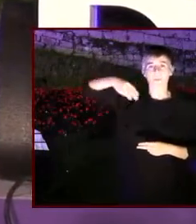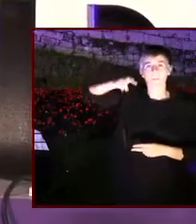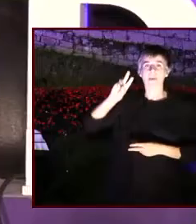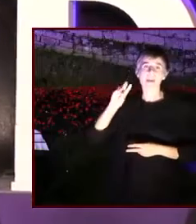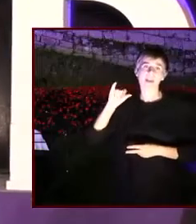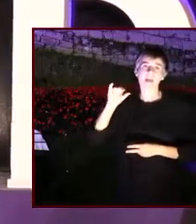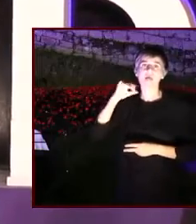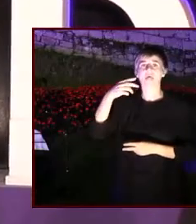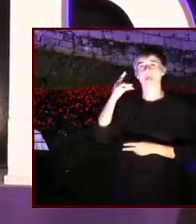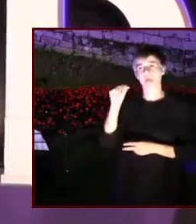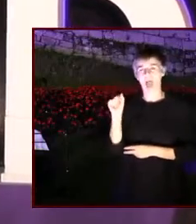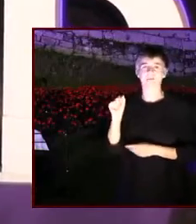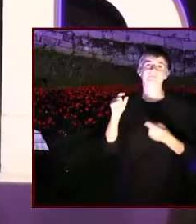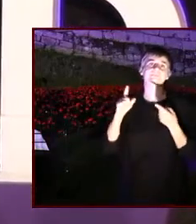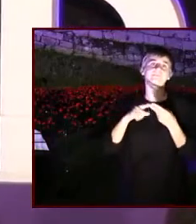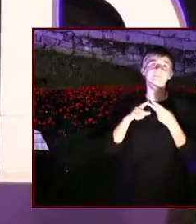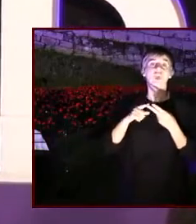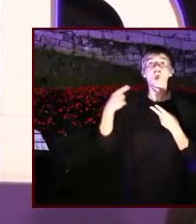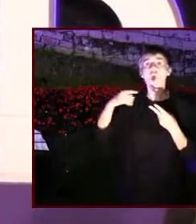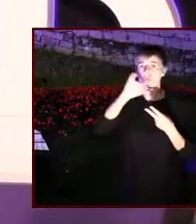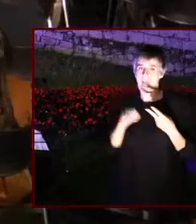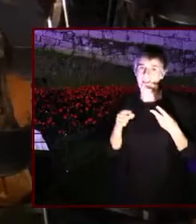e Raquel Seijo.